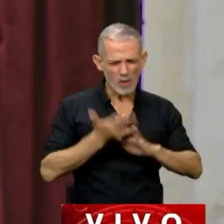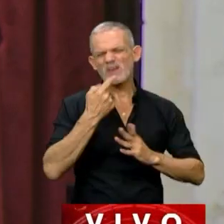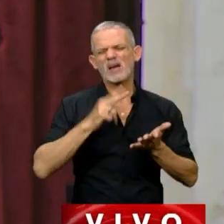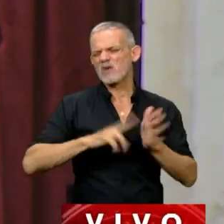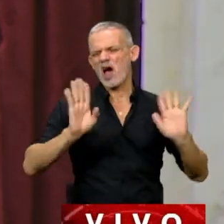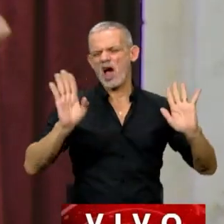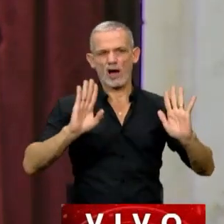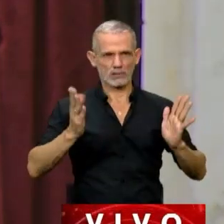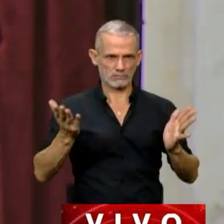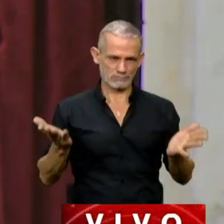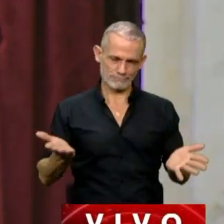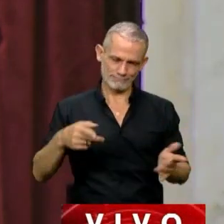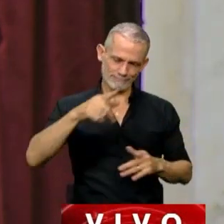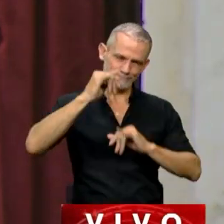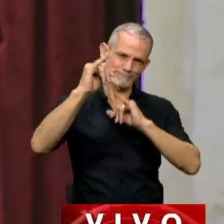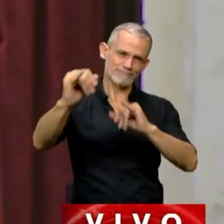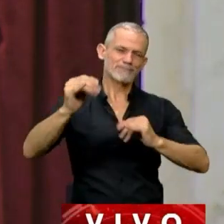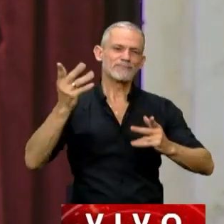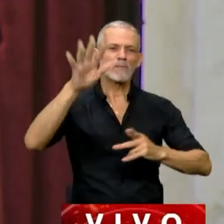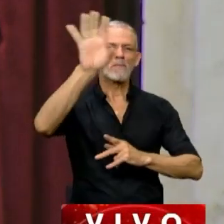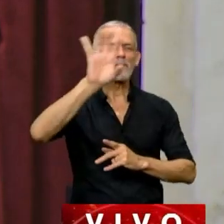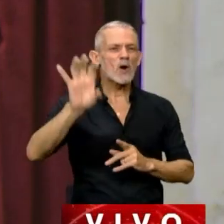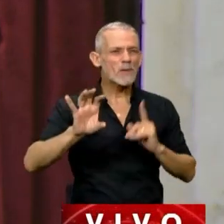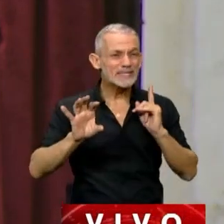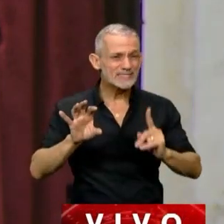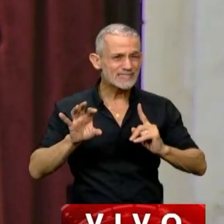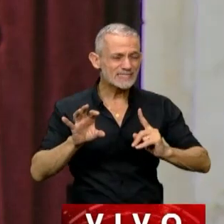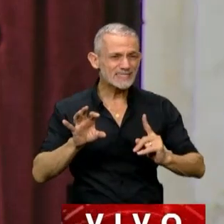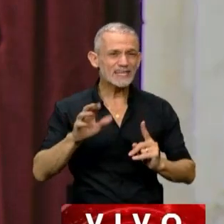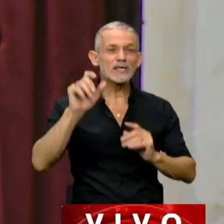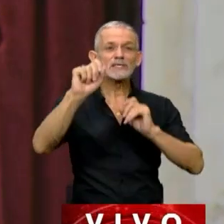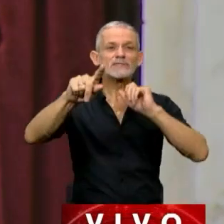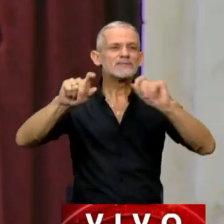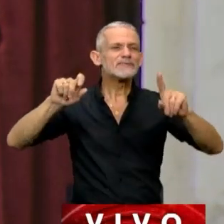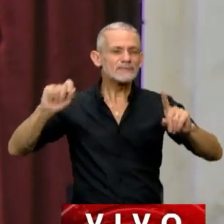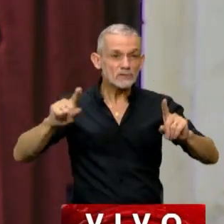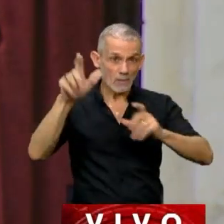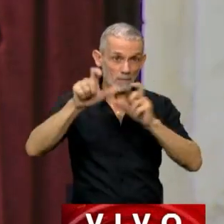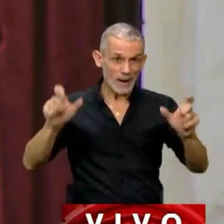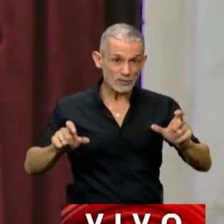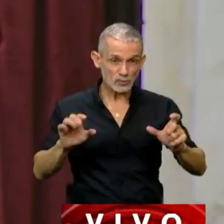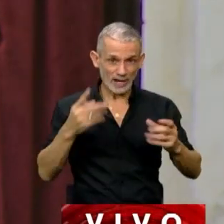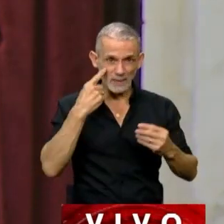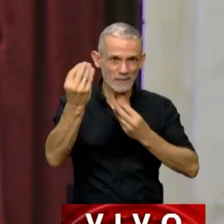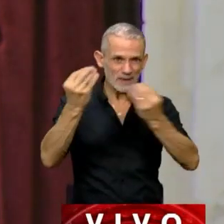los tributos. Les recuerdo que en las provincias, las personas que